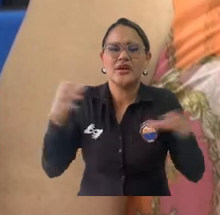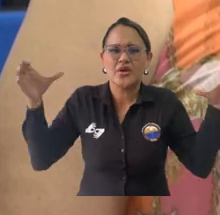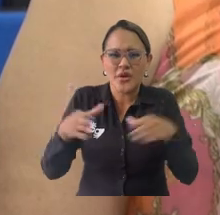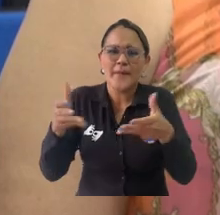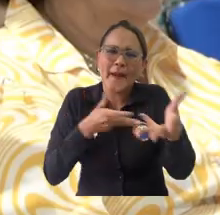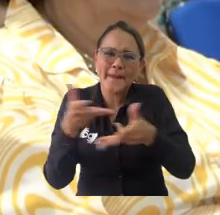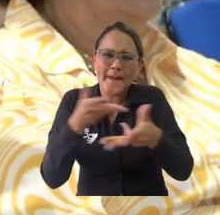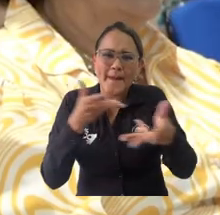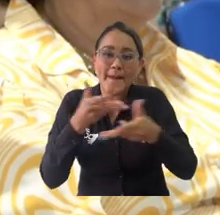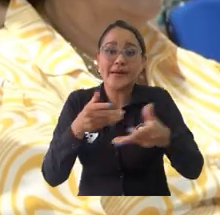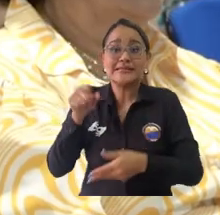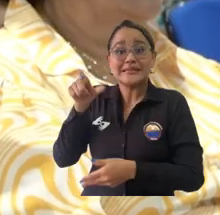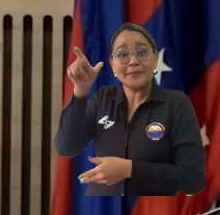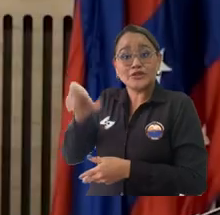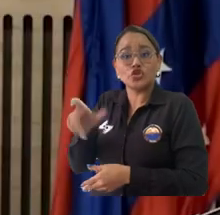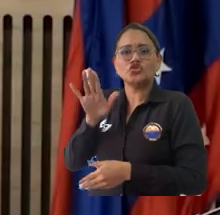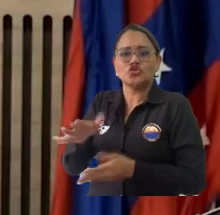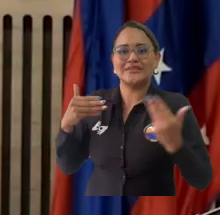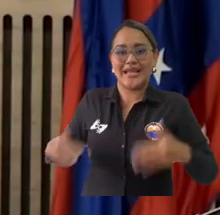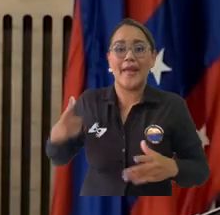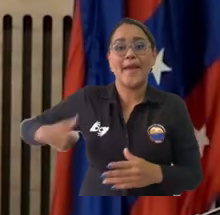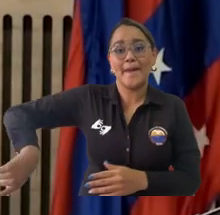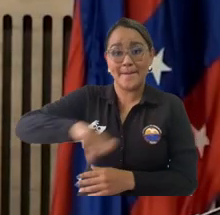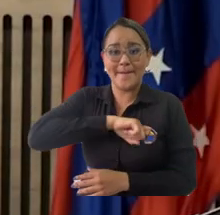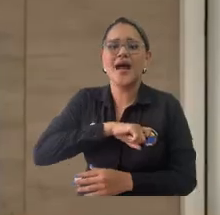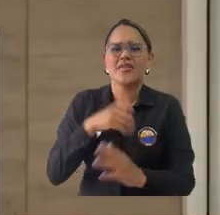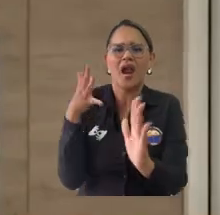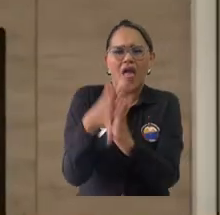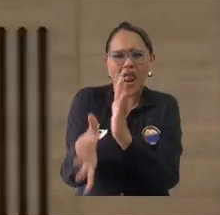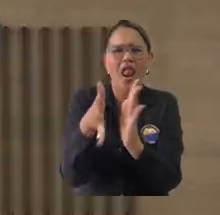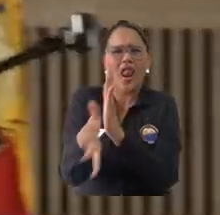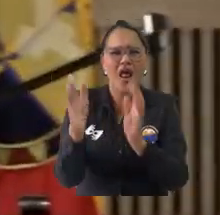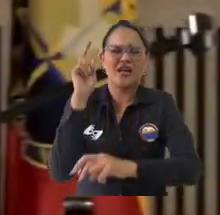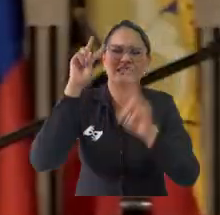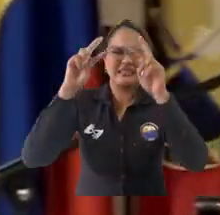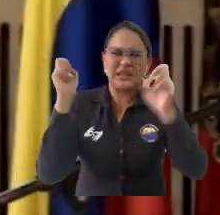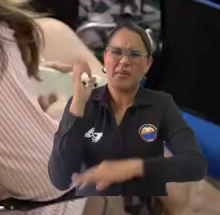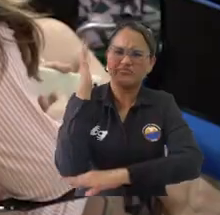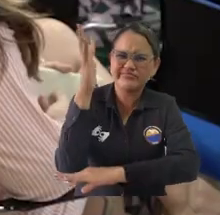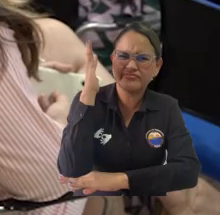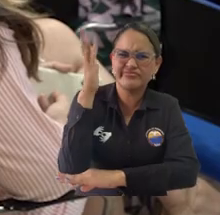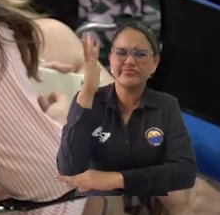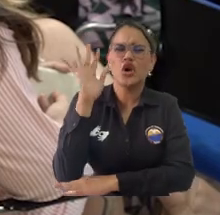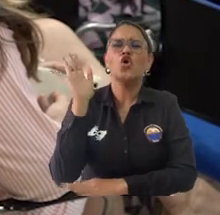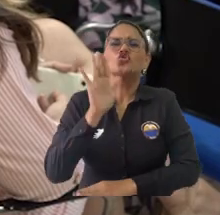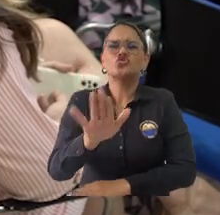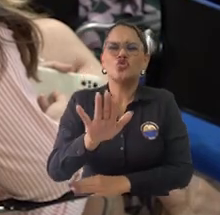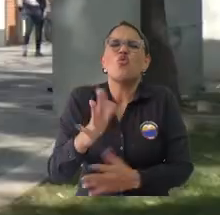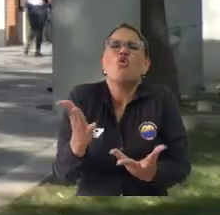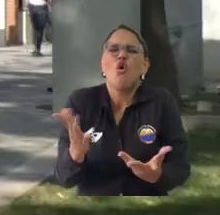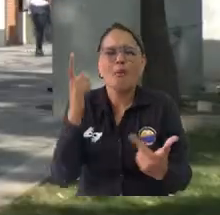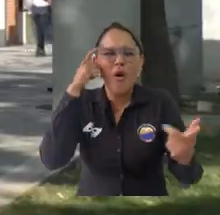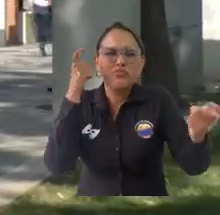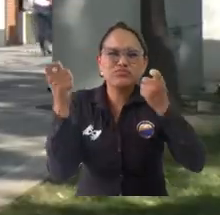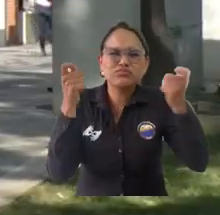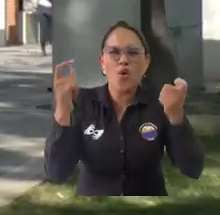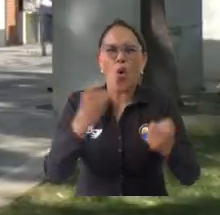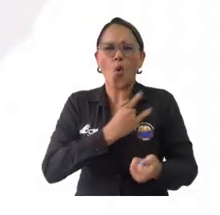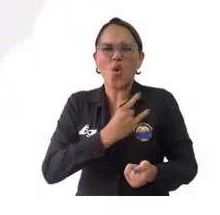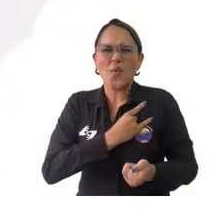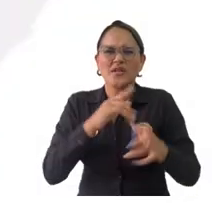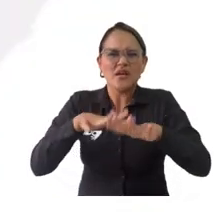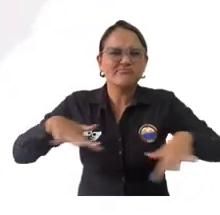colombiana. Ante el auditorio, el español presentó la conferencia titulada Escenarios futuros educativos para la estrategia